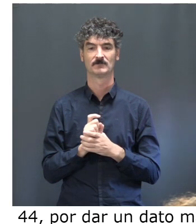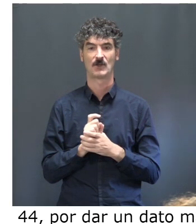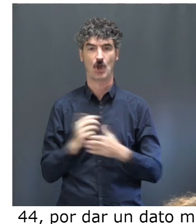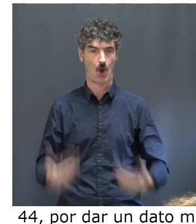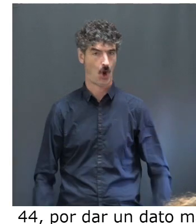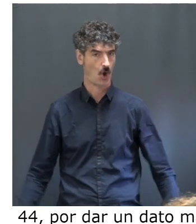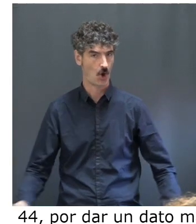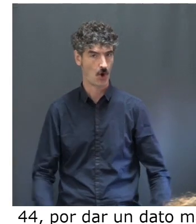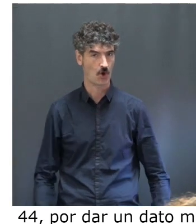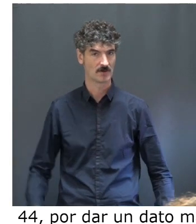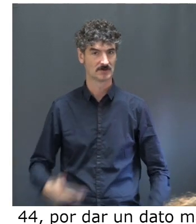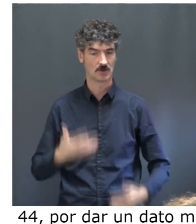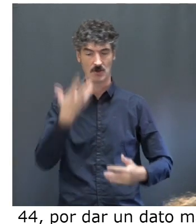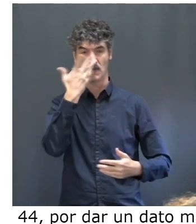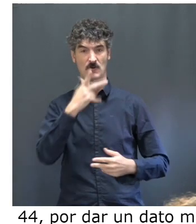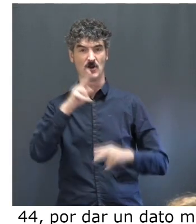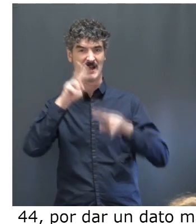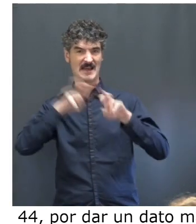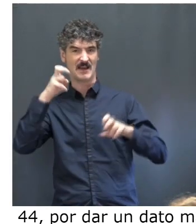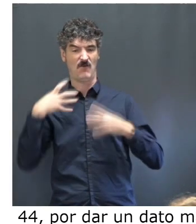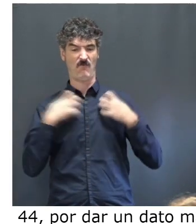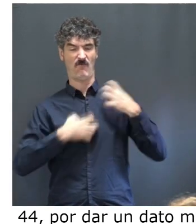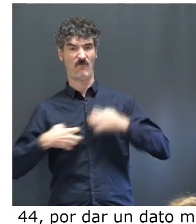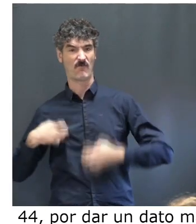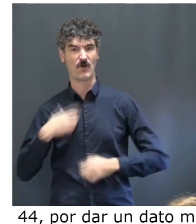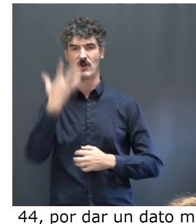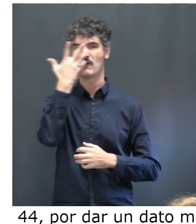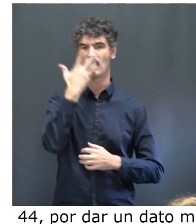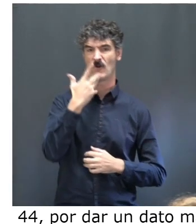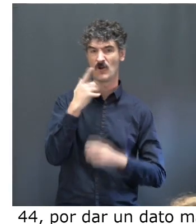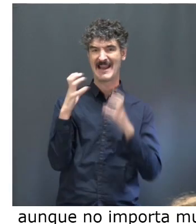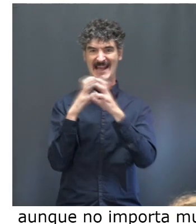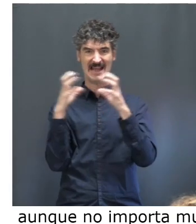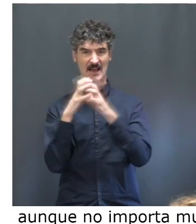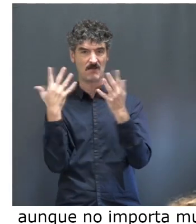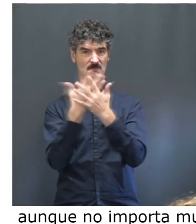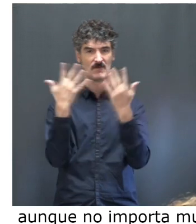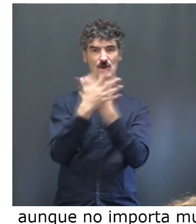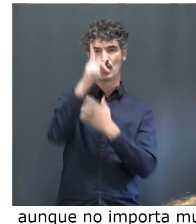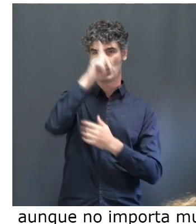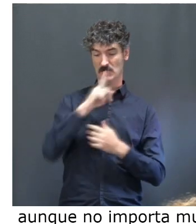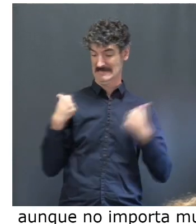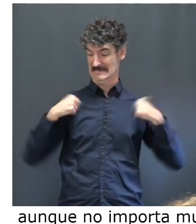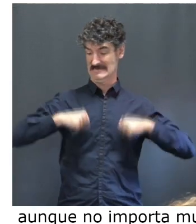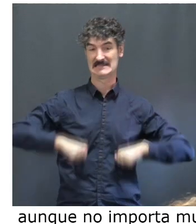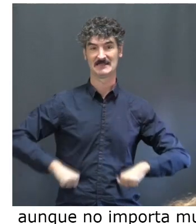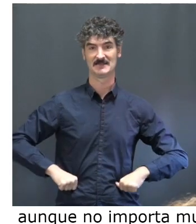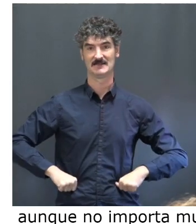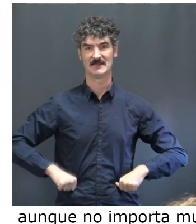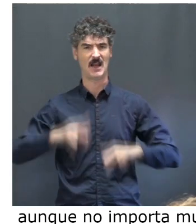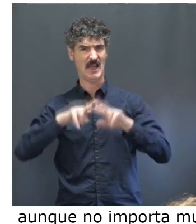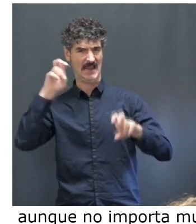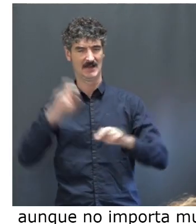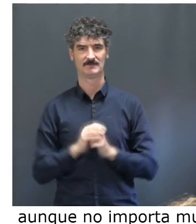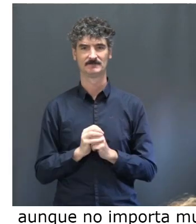corto que tiene un fondo negro y flores de colores anaranjados y rosas y una chaqueta negra.